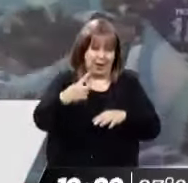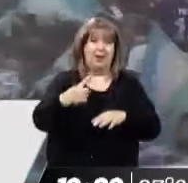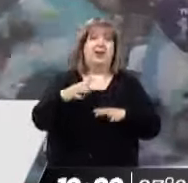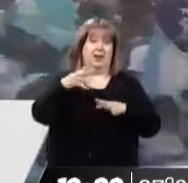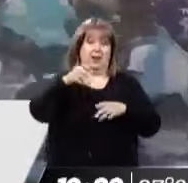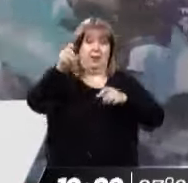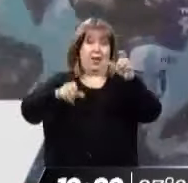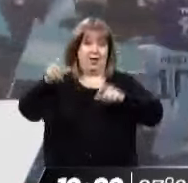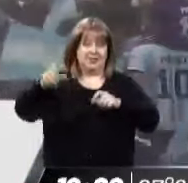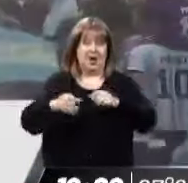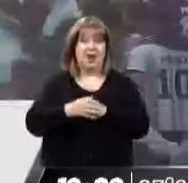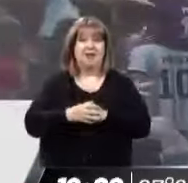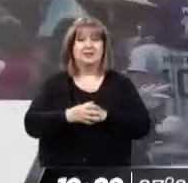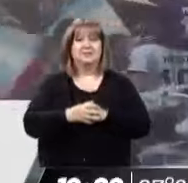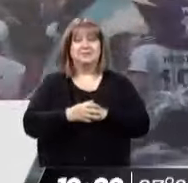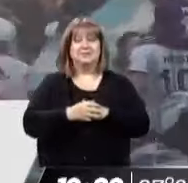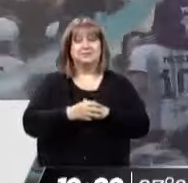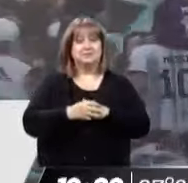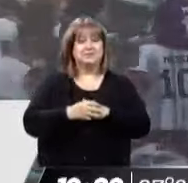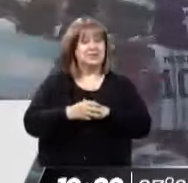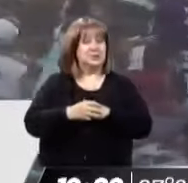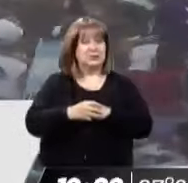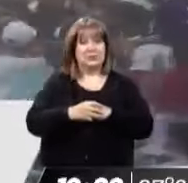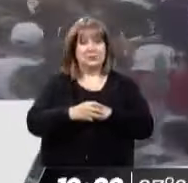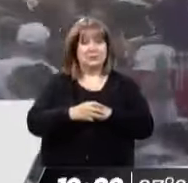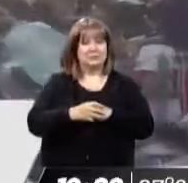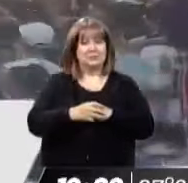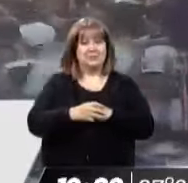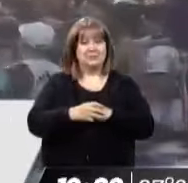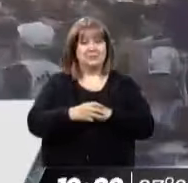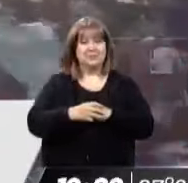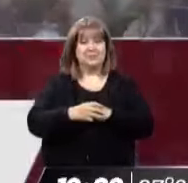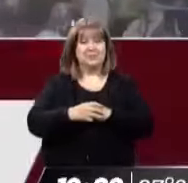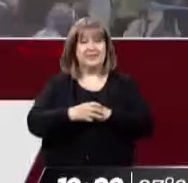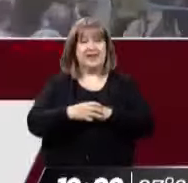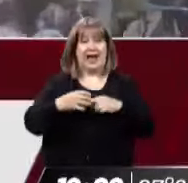Todos quieren estar en vivo. Ahí se dieron cuenta que es la tele. ¡Vamos!